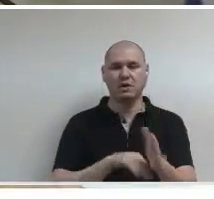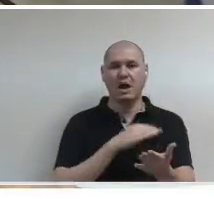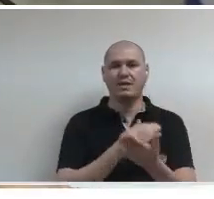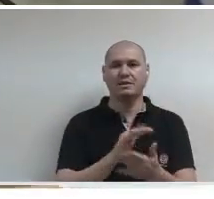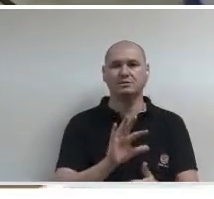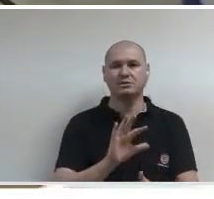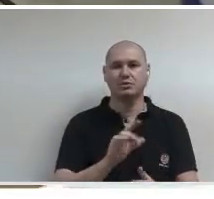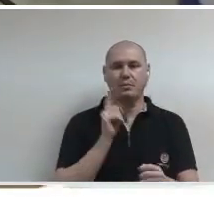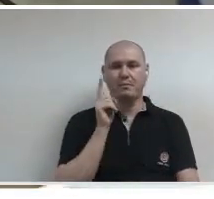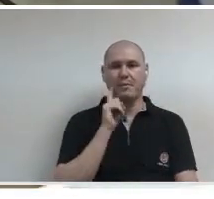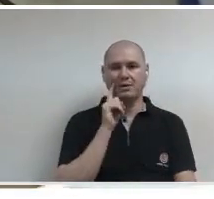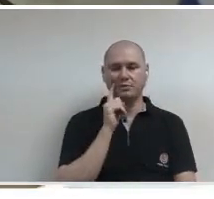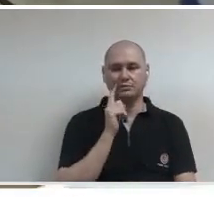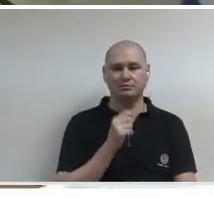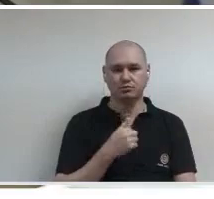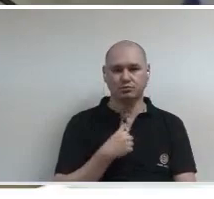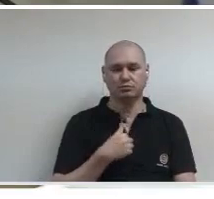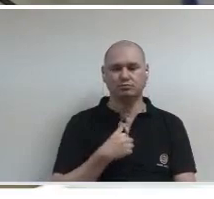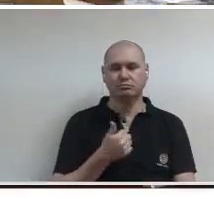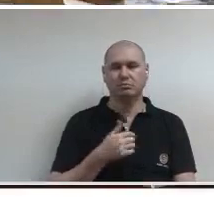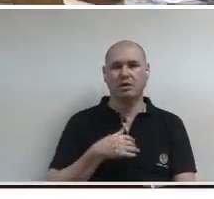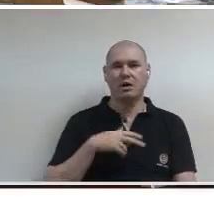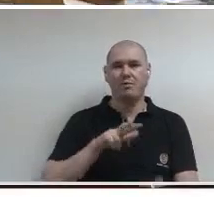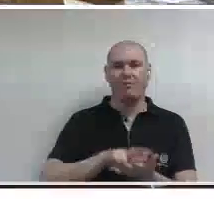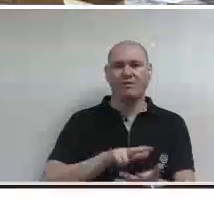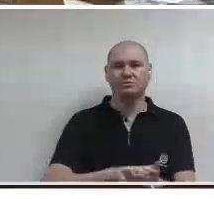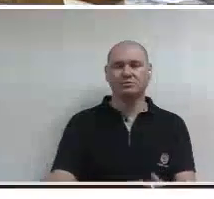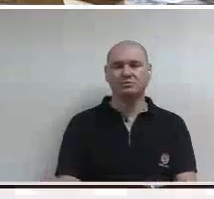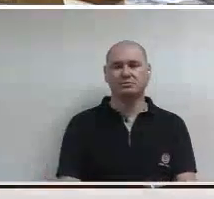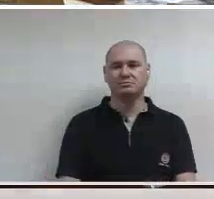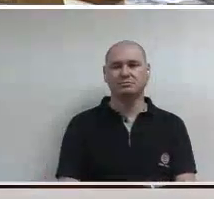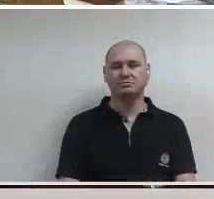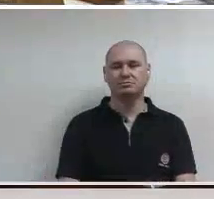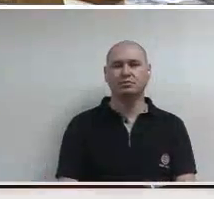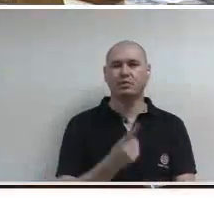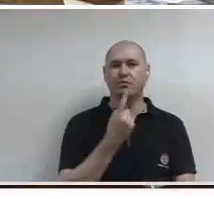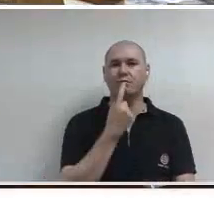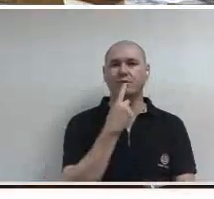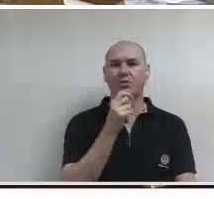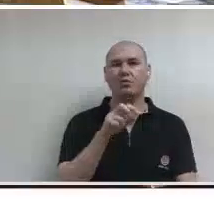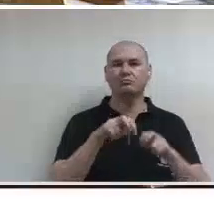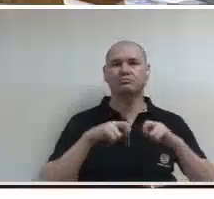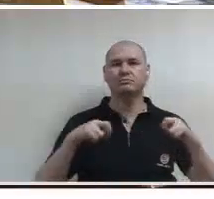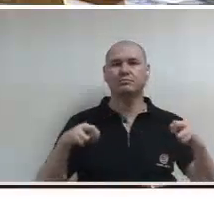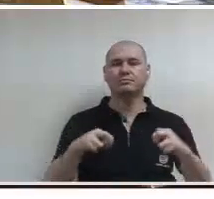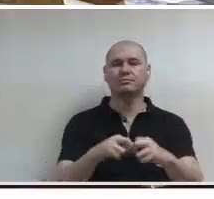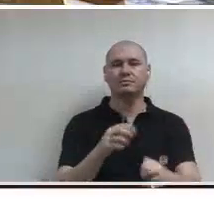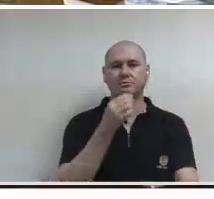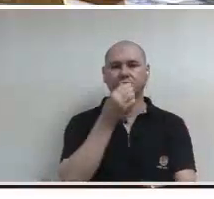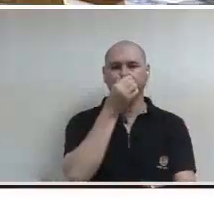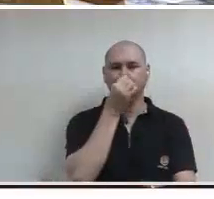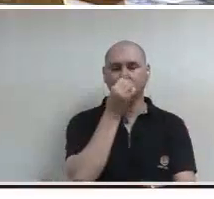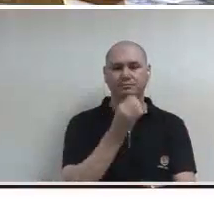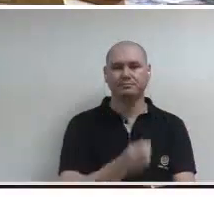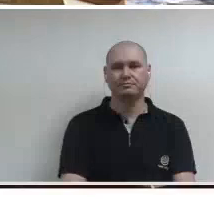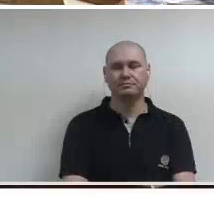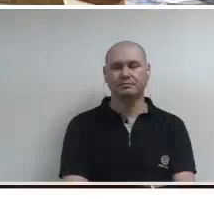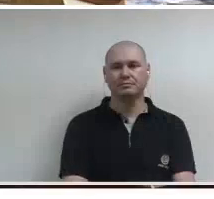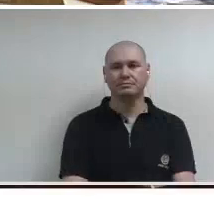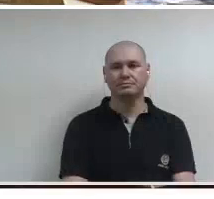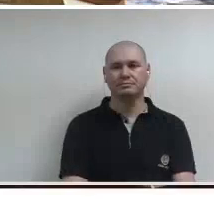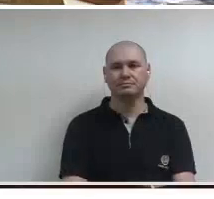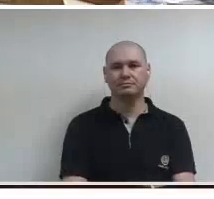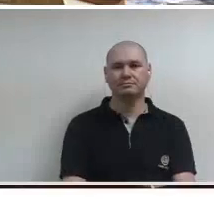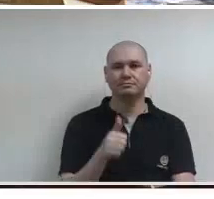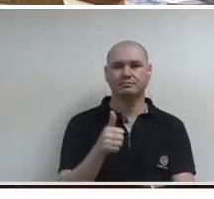por la ja, aprobación y del por amo presidente peba hasta eres el echan de ministro a 5 de consideración mayo del veo mismo jota y su hace funcionamiento. peba amonei Muchas gracias. ya